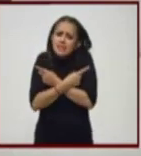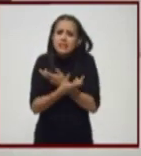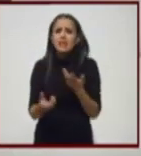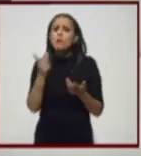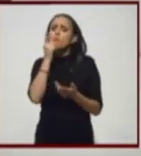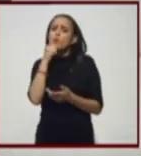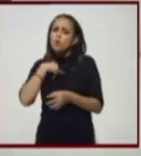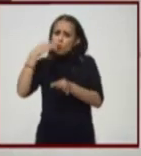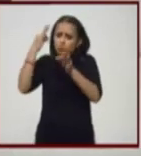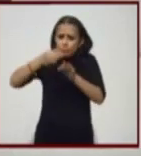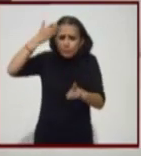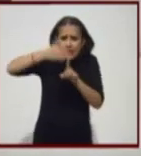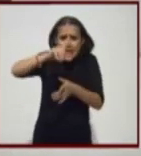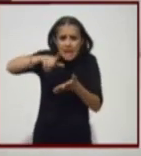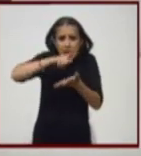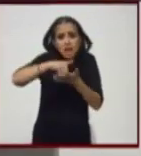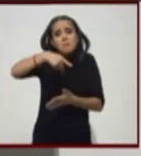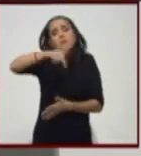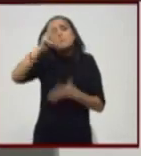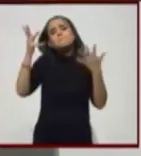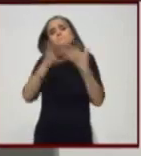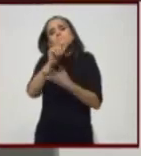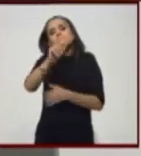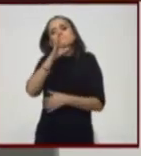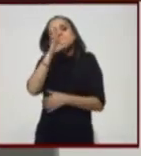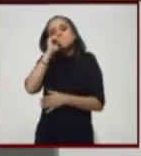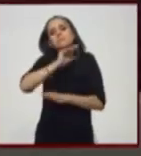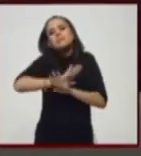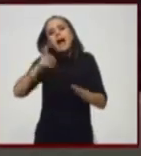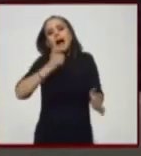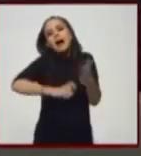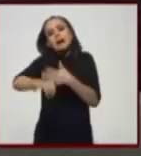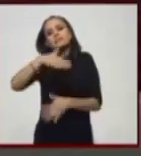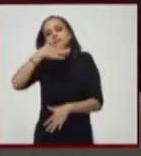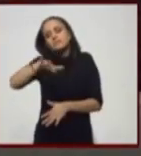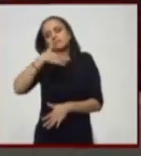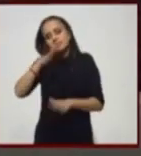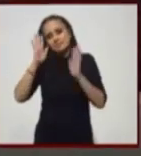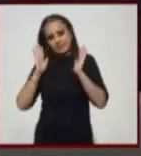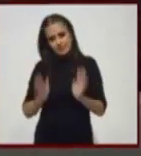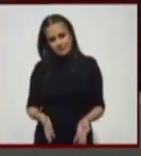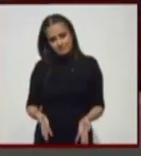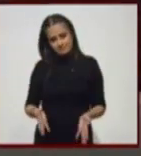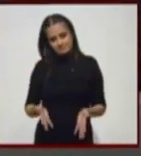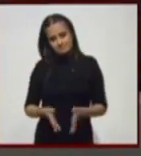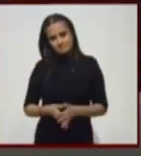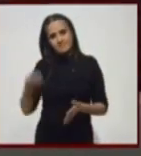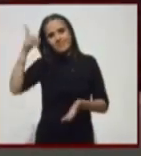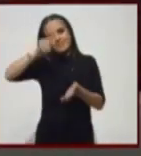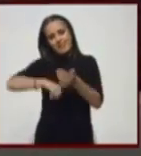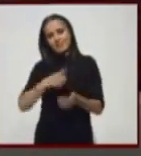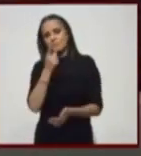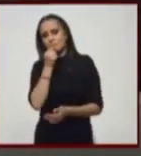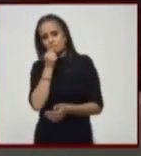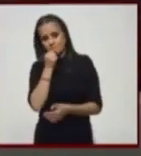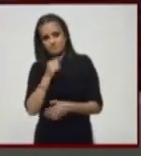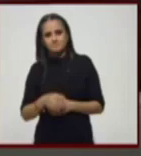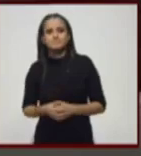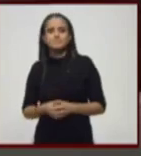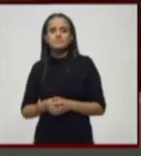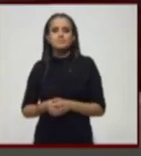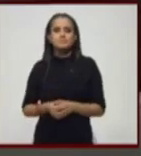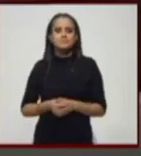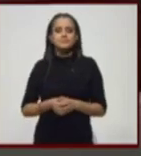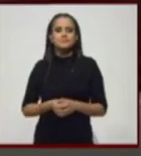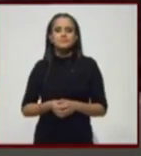quiere cumplir con la ley pues termina viéndose enmarañado involucrado y totalmente en lo dado en las corruptelas oye